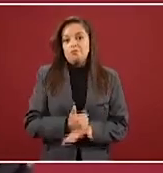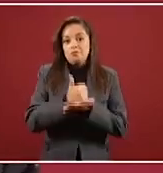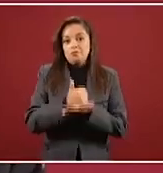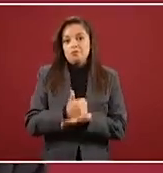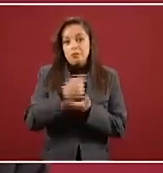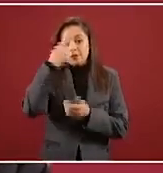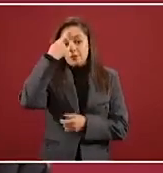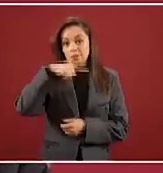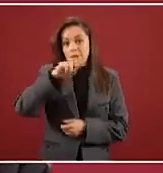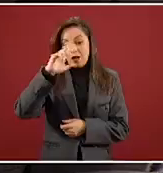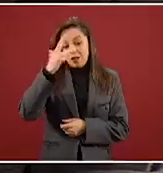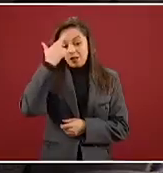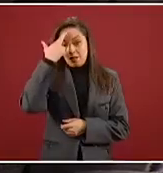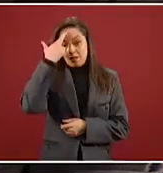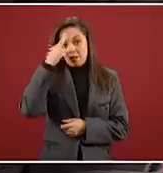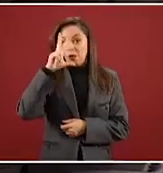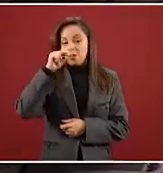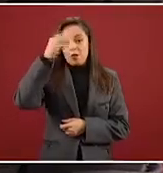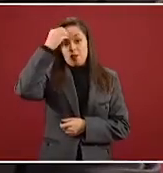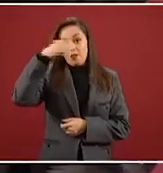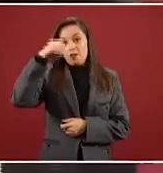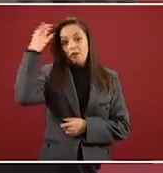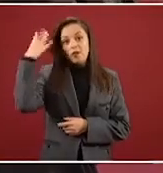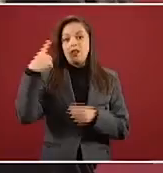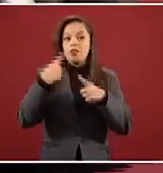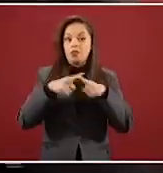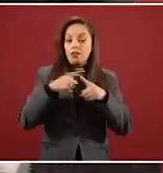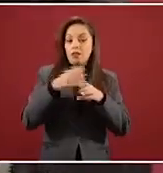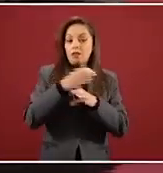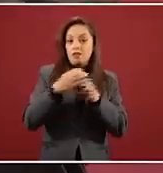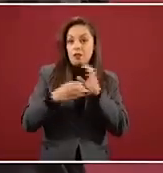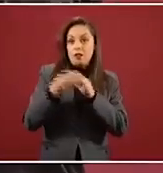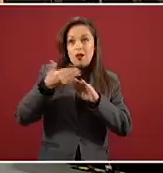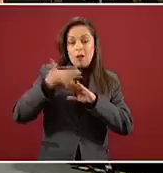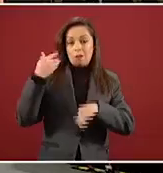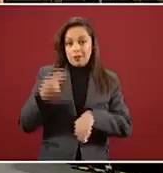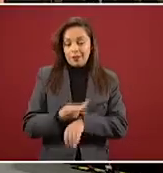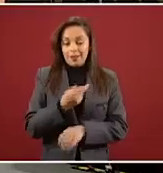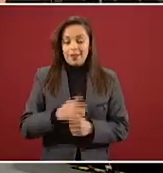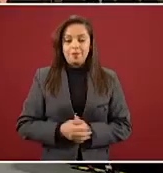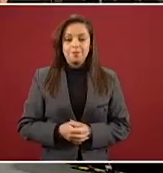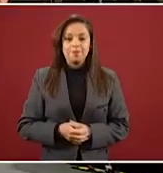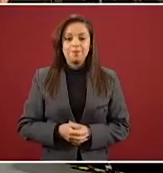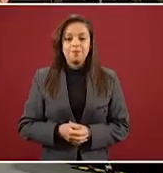no olvidar ciertas cosas. Pero en fin, eso es.